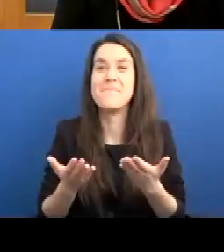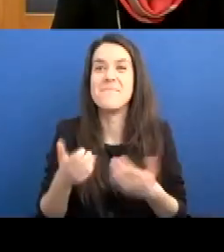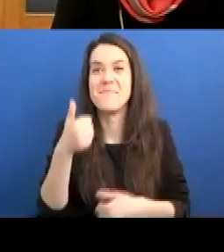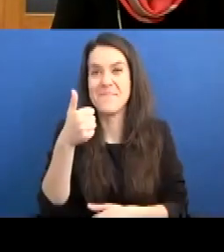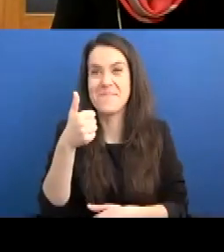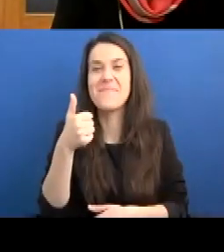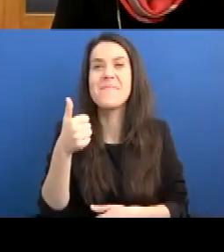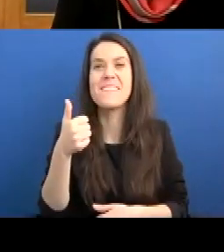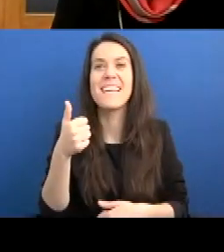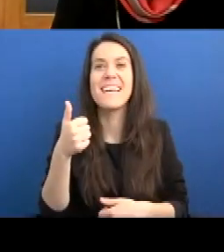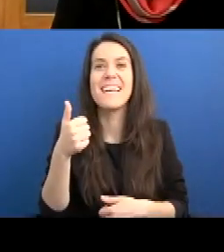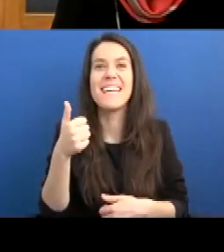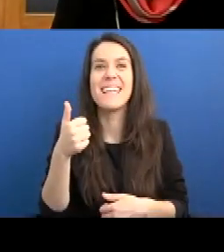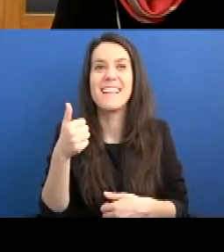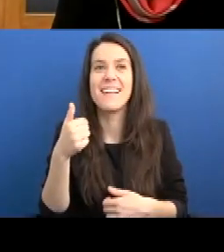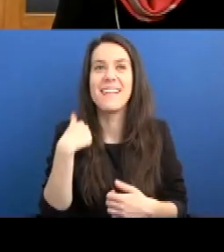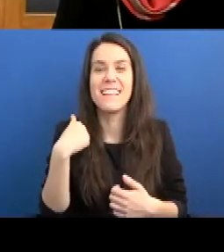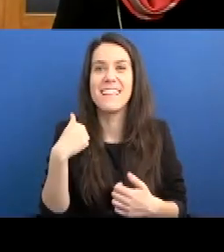our script,